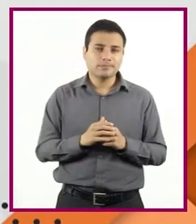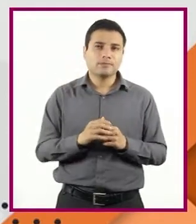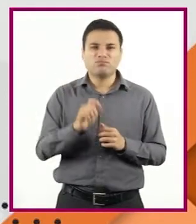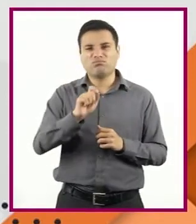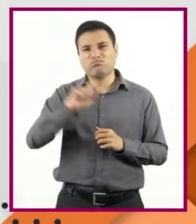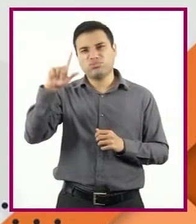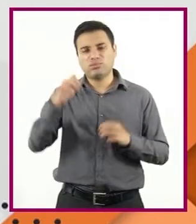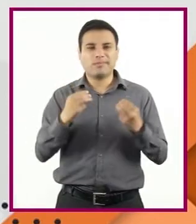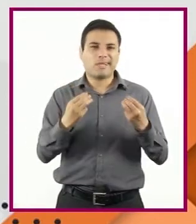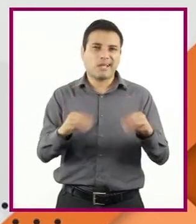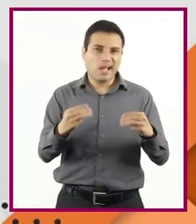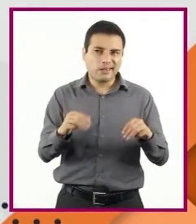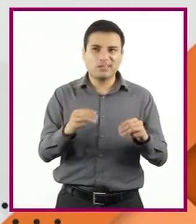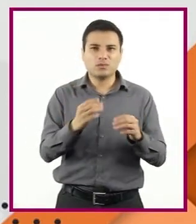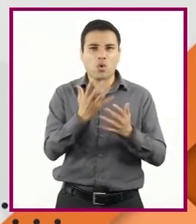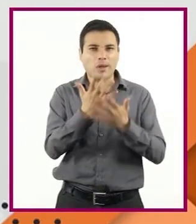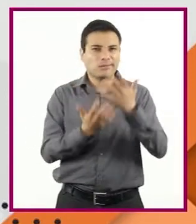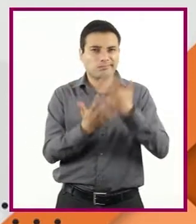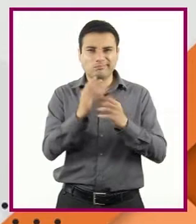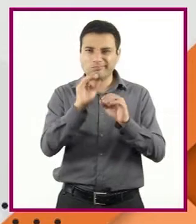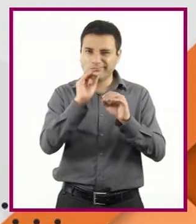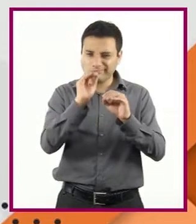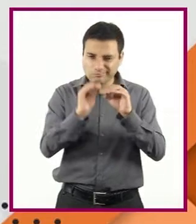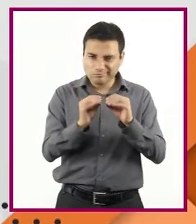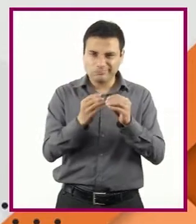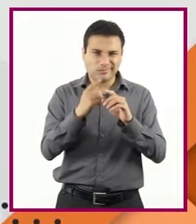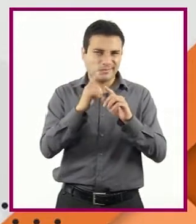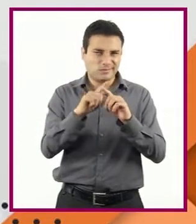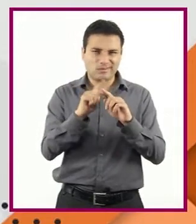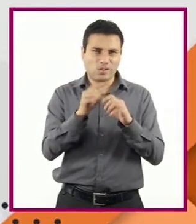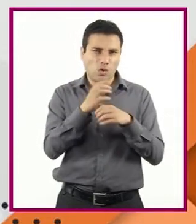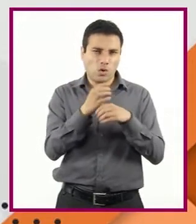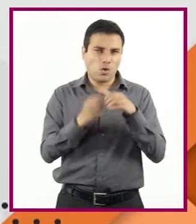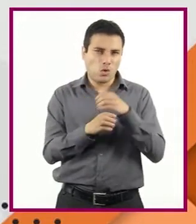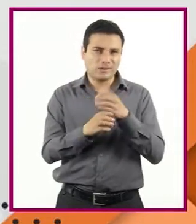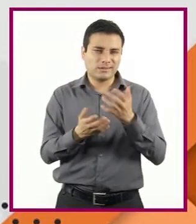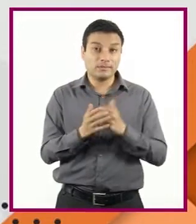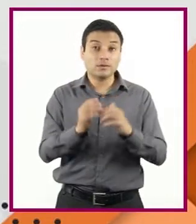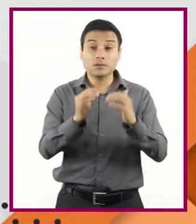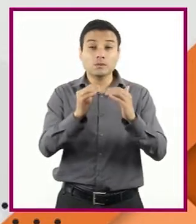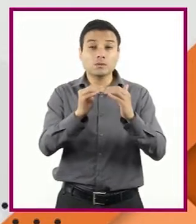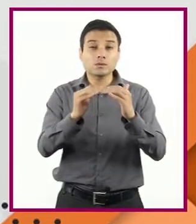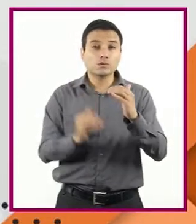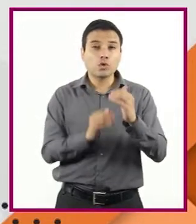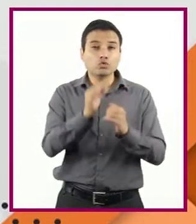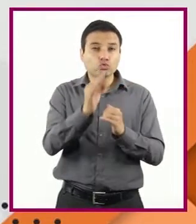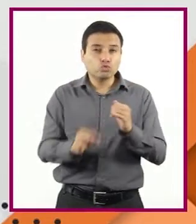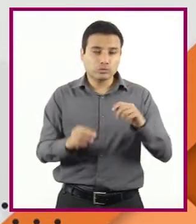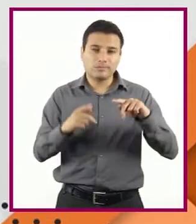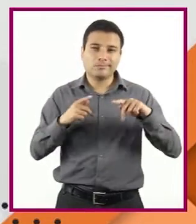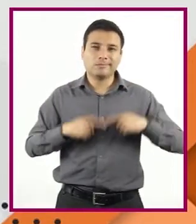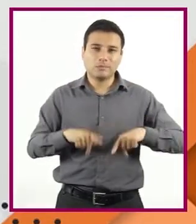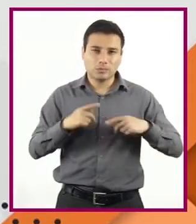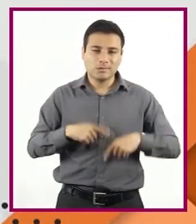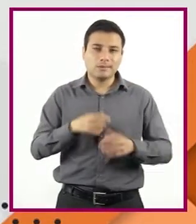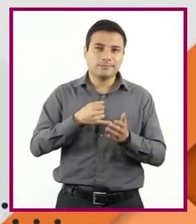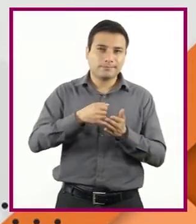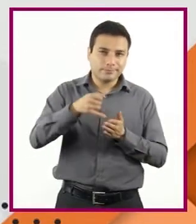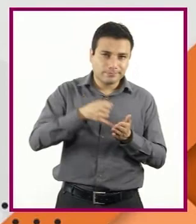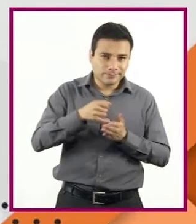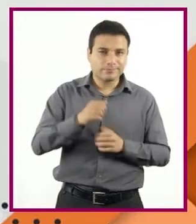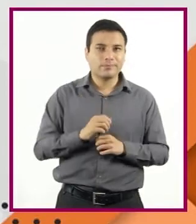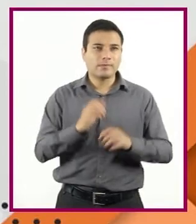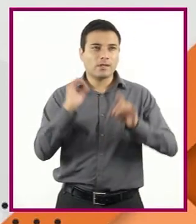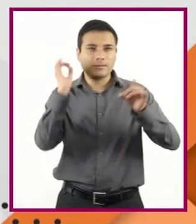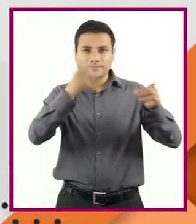los artesanos especializados, quedando en la base de la pirámide social los agricultores, cazadores y pescadores y los prestadores